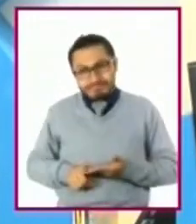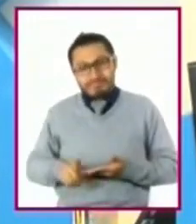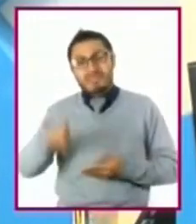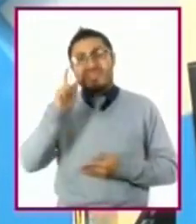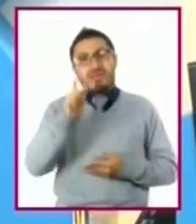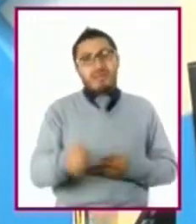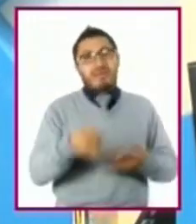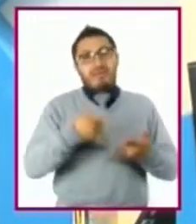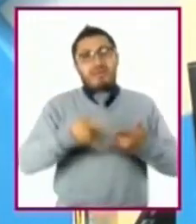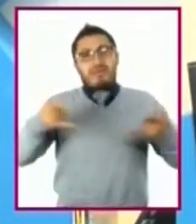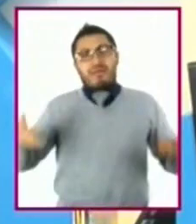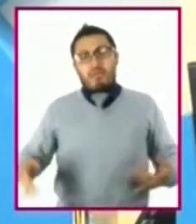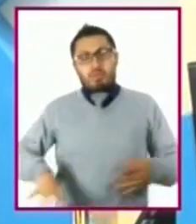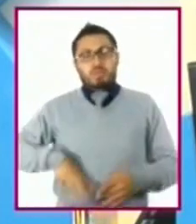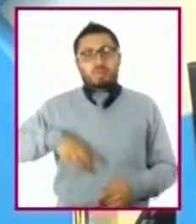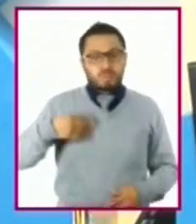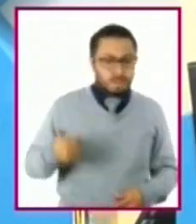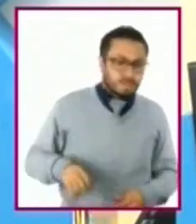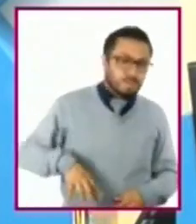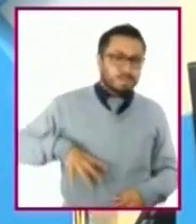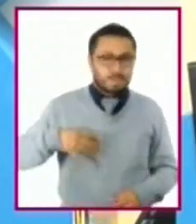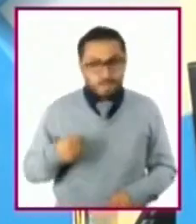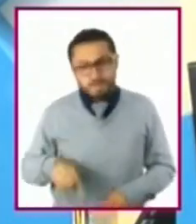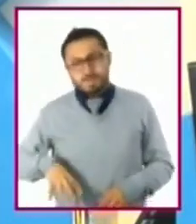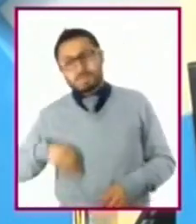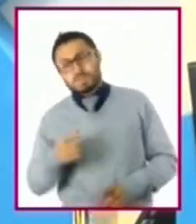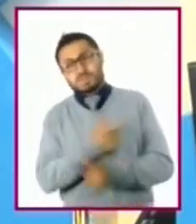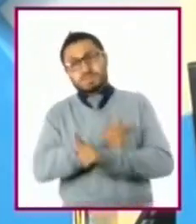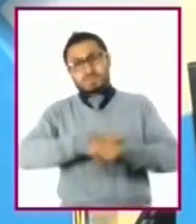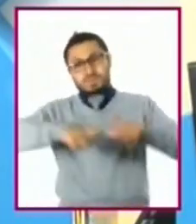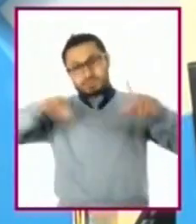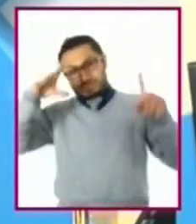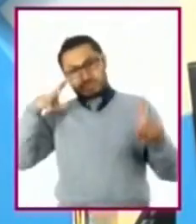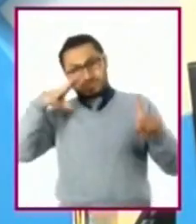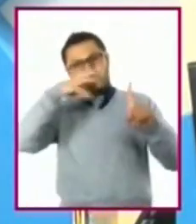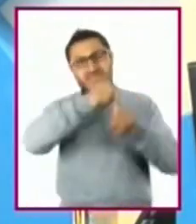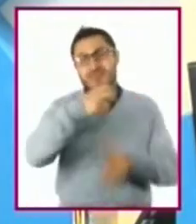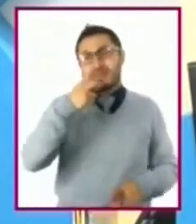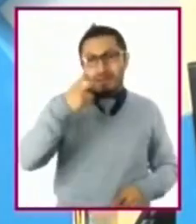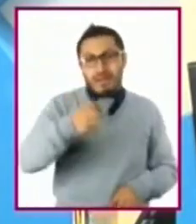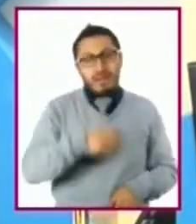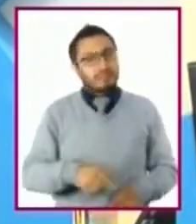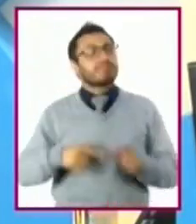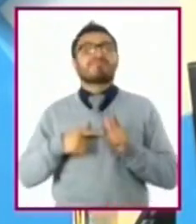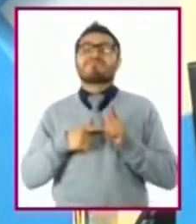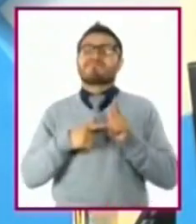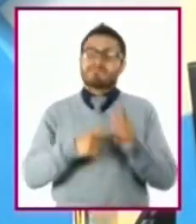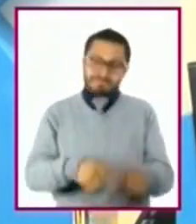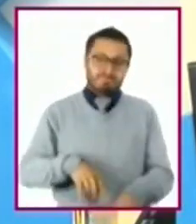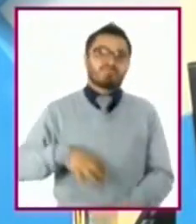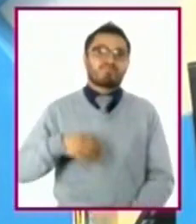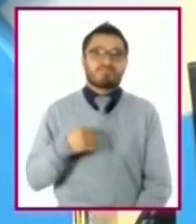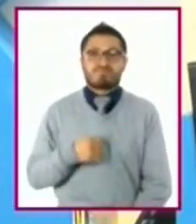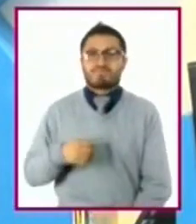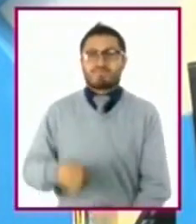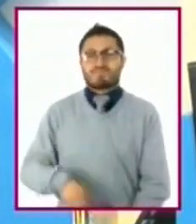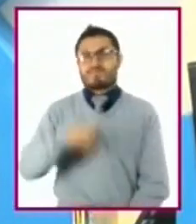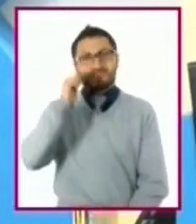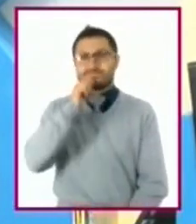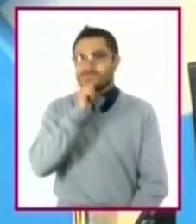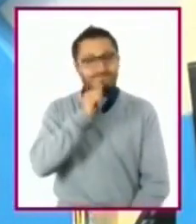es la historia de las luchas por conseguir la libertad de las personas, aún continúa. Esa historia no ha